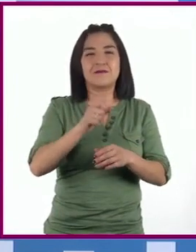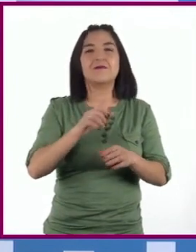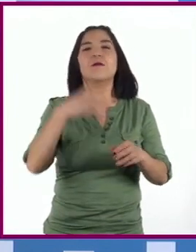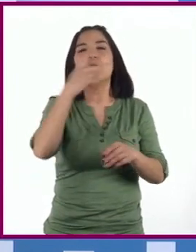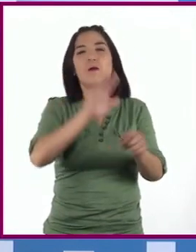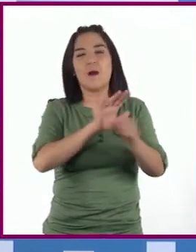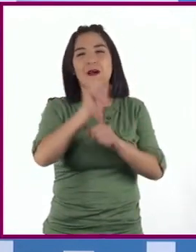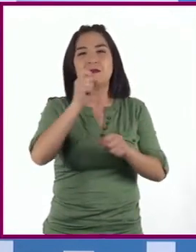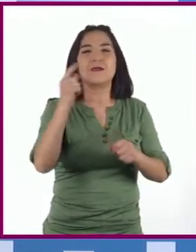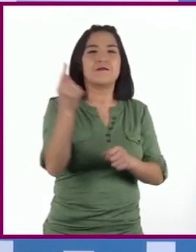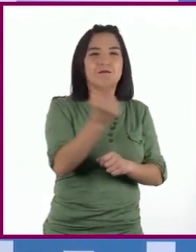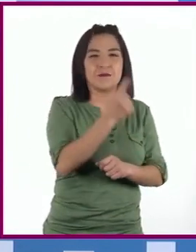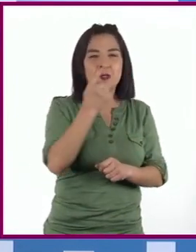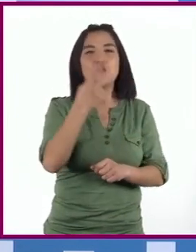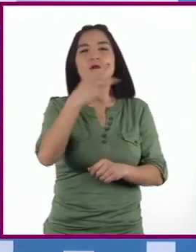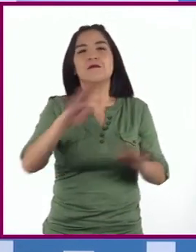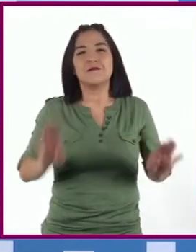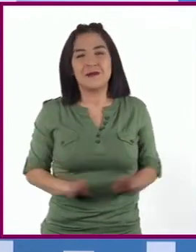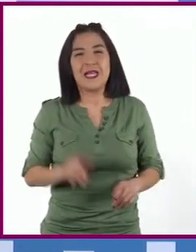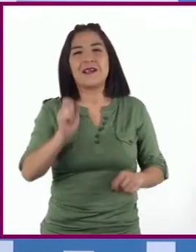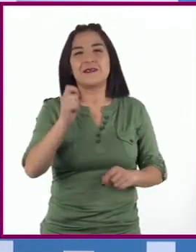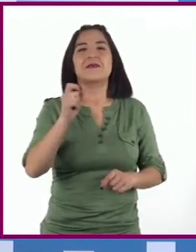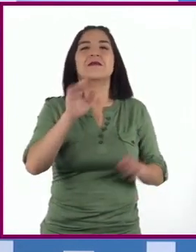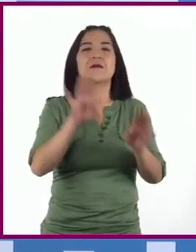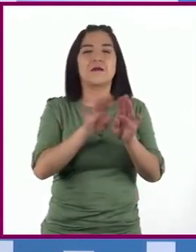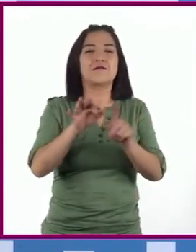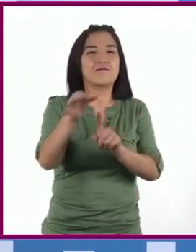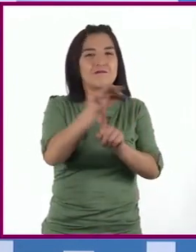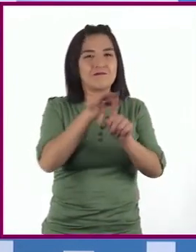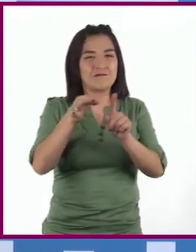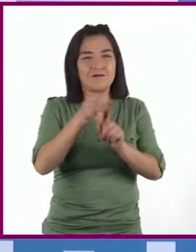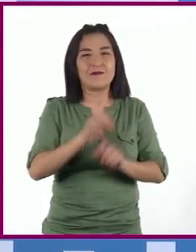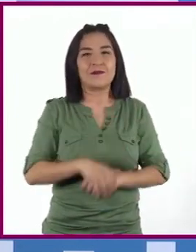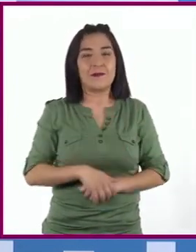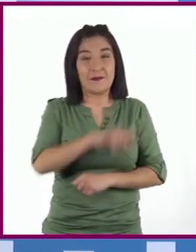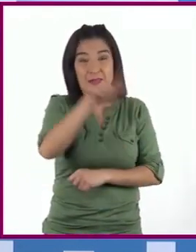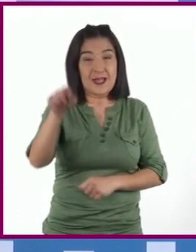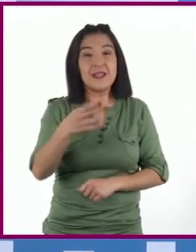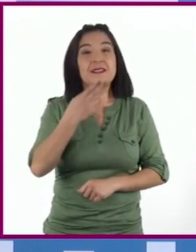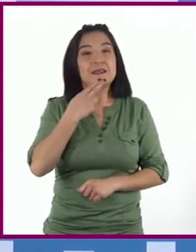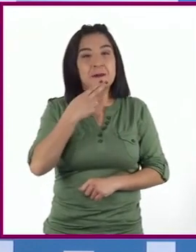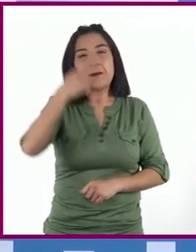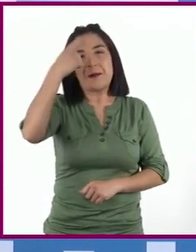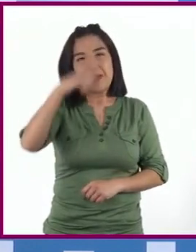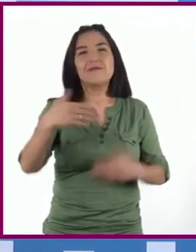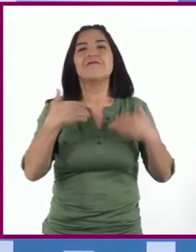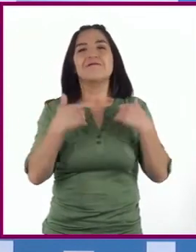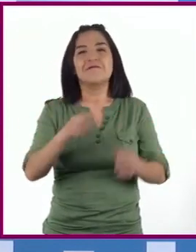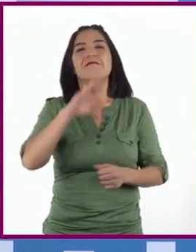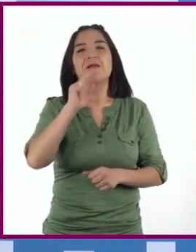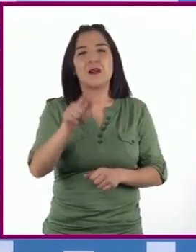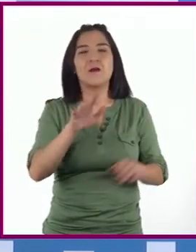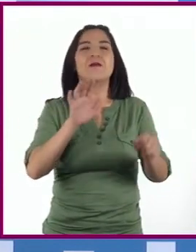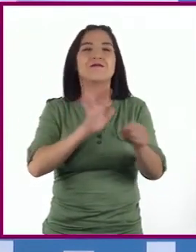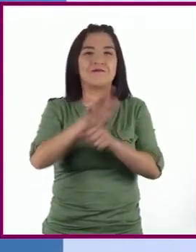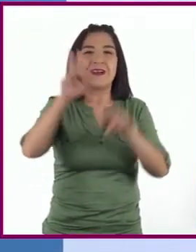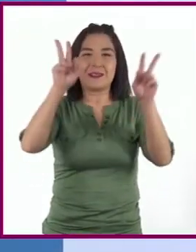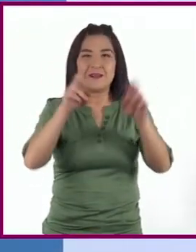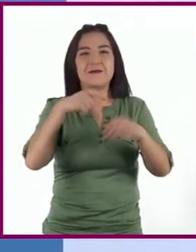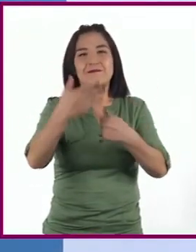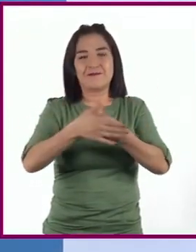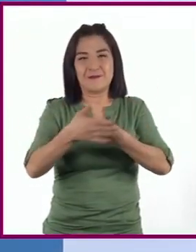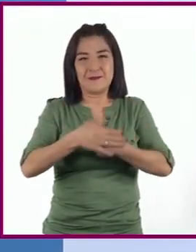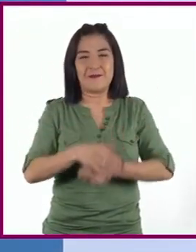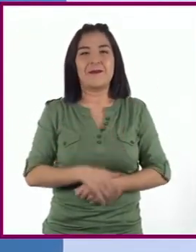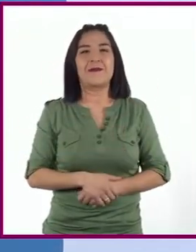traslación y con propiedades de rotación. Esto les servirá para entender mejor los temas siguientes,